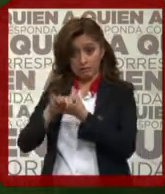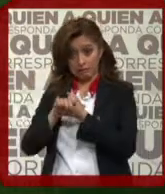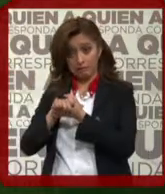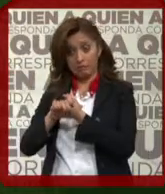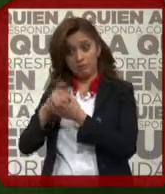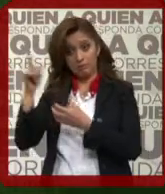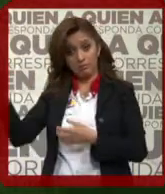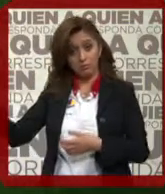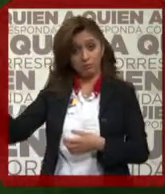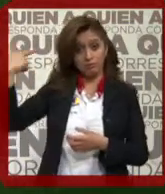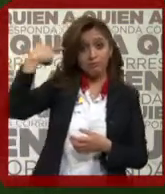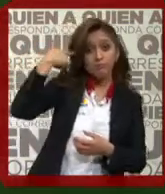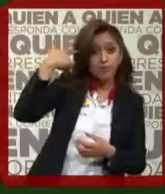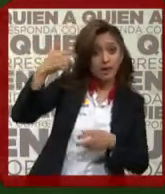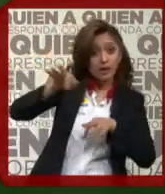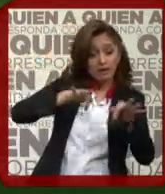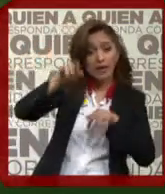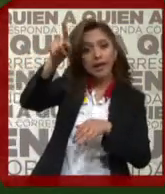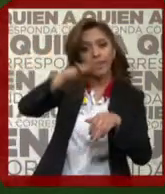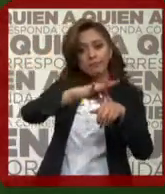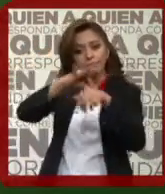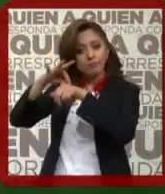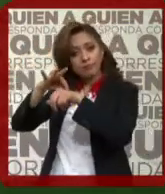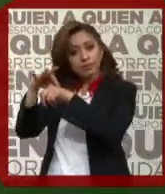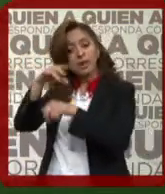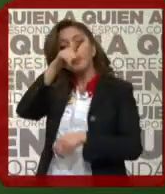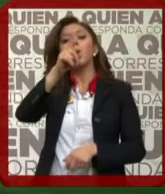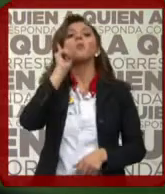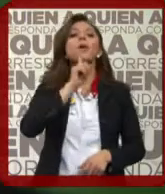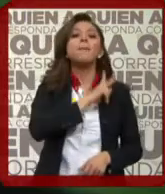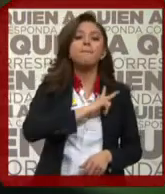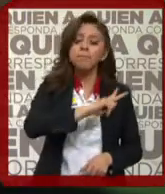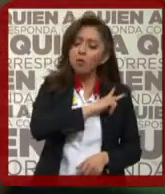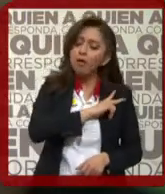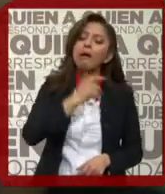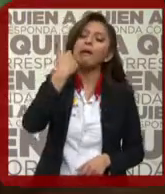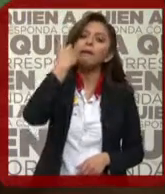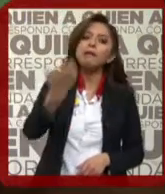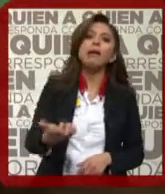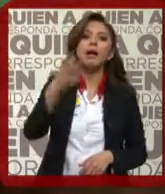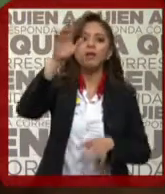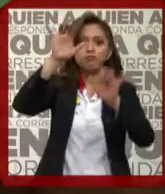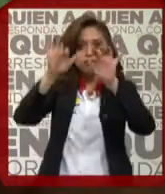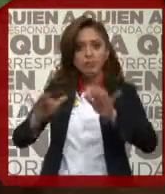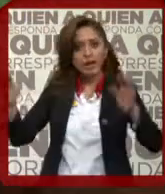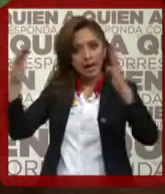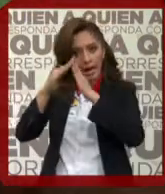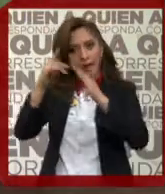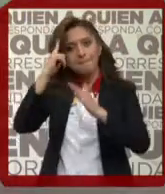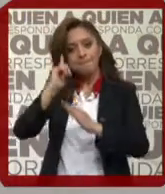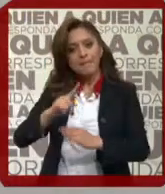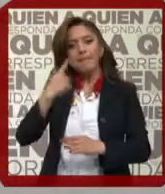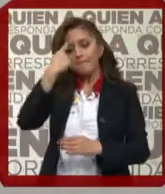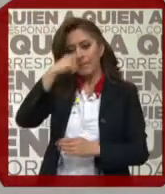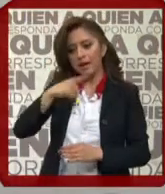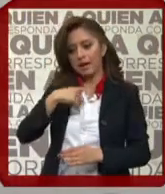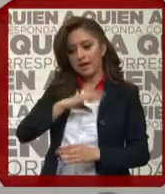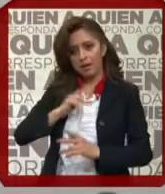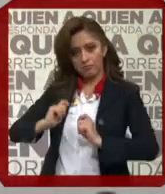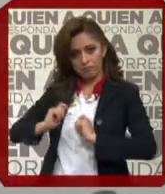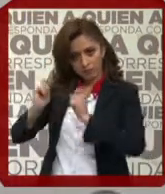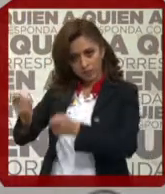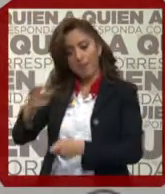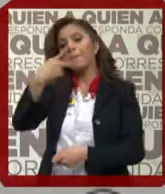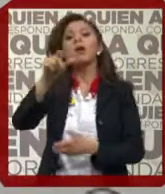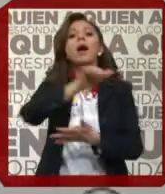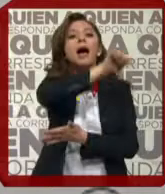y él era contratista. Ahora su viuda tiene la intención de actualizar los documentos de su casa para ofrecerle un patrimonio a su niña, pero en el acta de defunción de